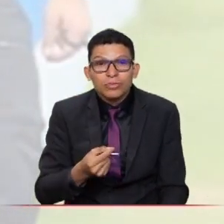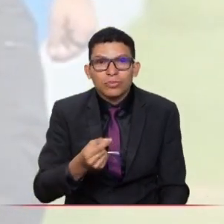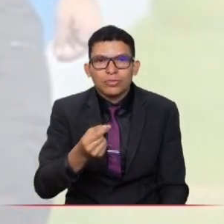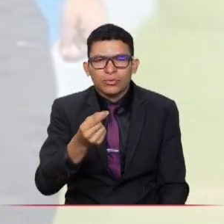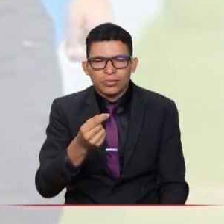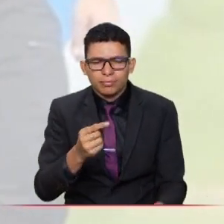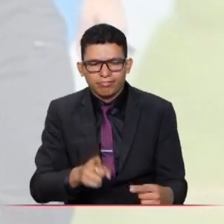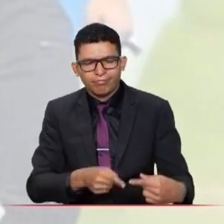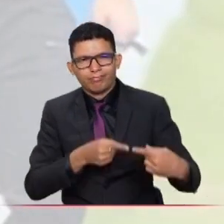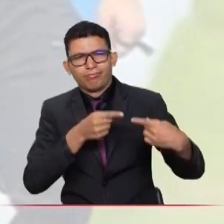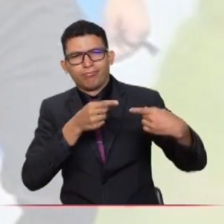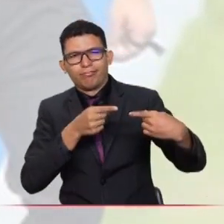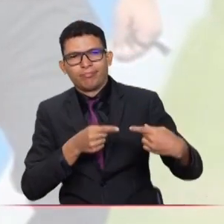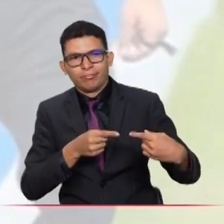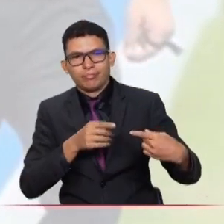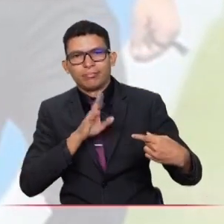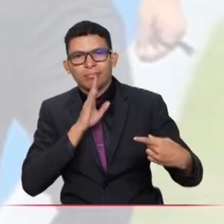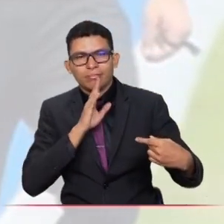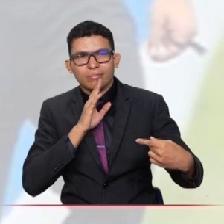enfrentarse